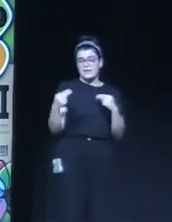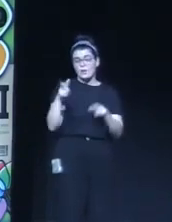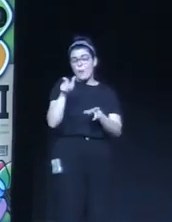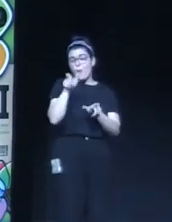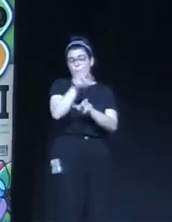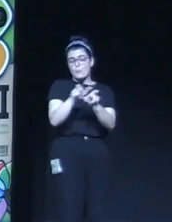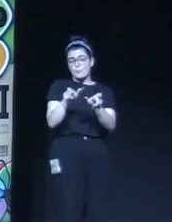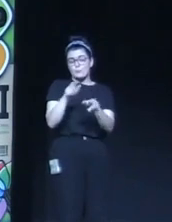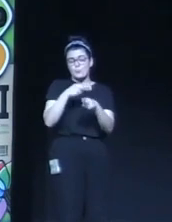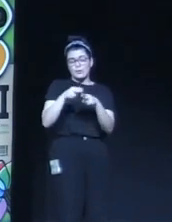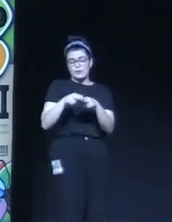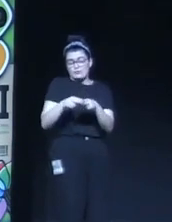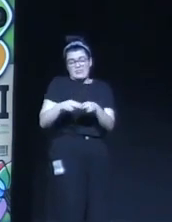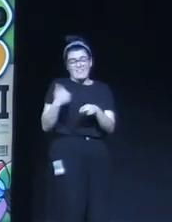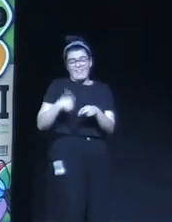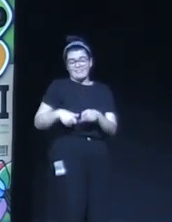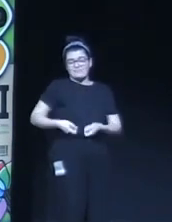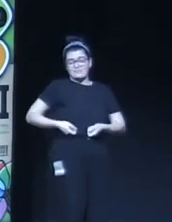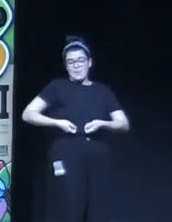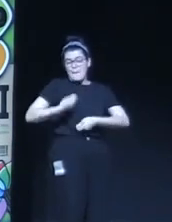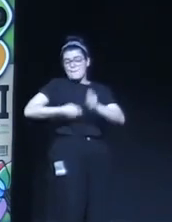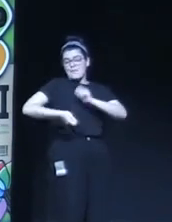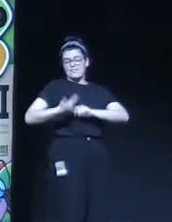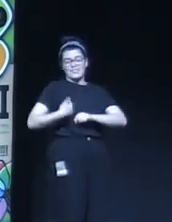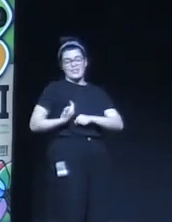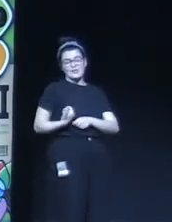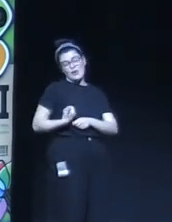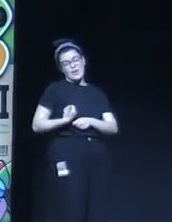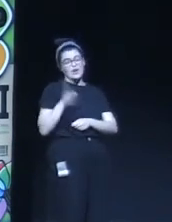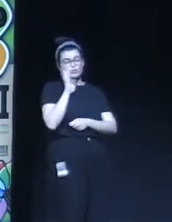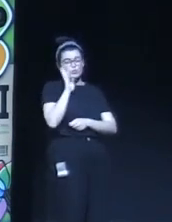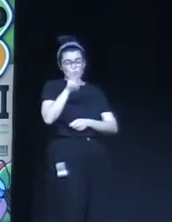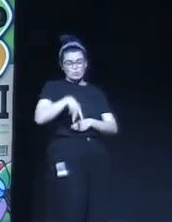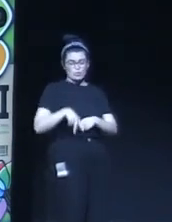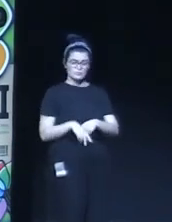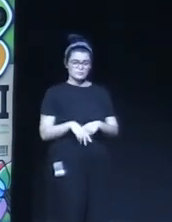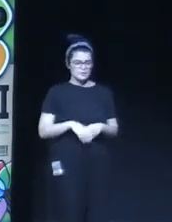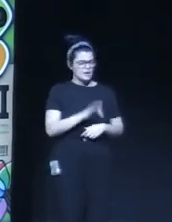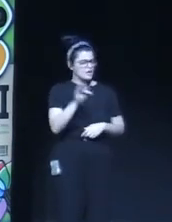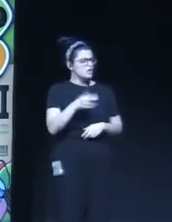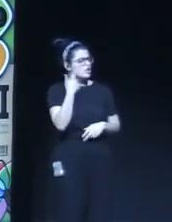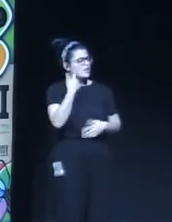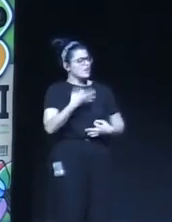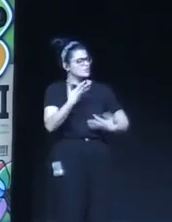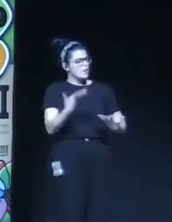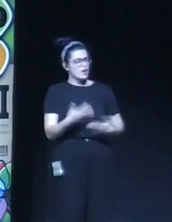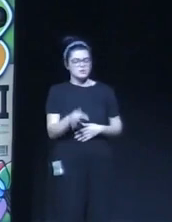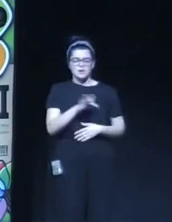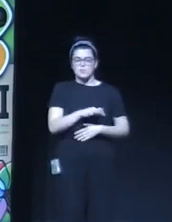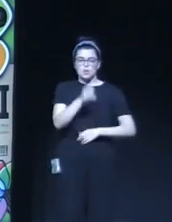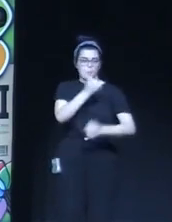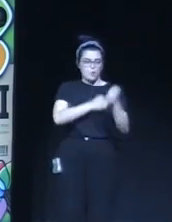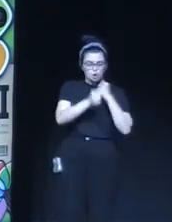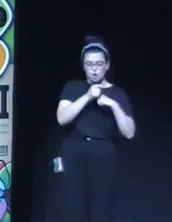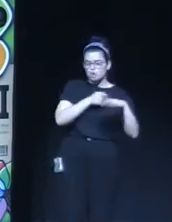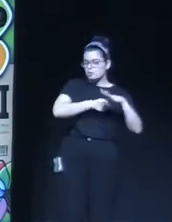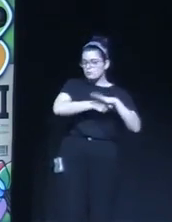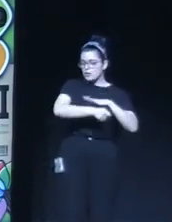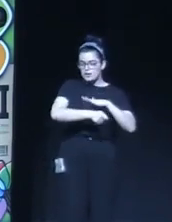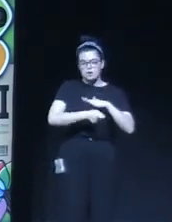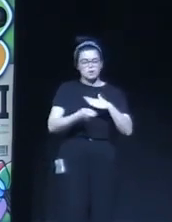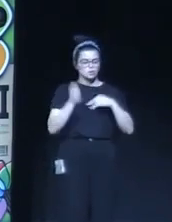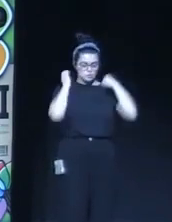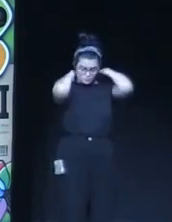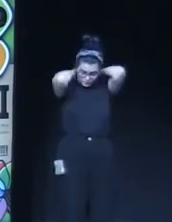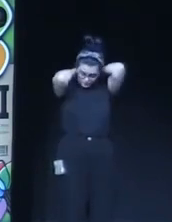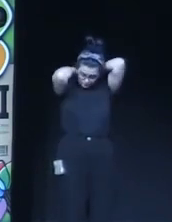los poderes reales y sale lo que pasa. ¿Los reales cuáles son? Los reales. Los poderes económicos, financieros,